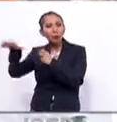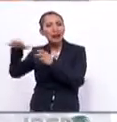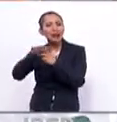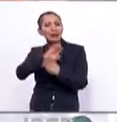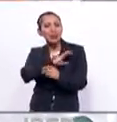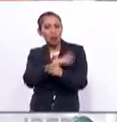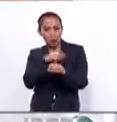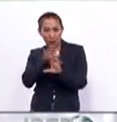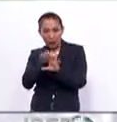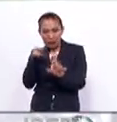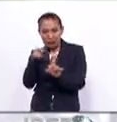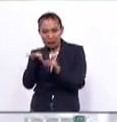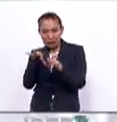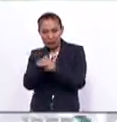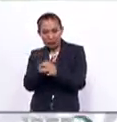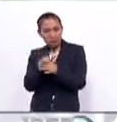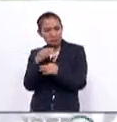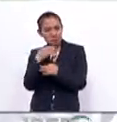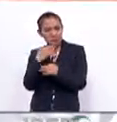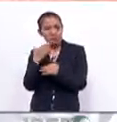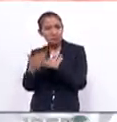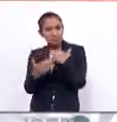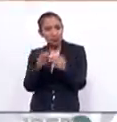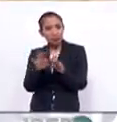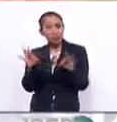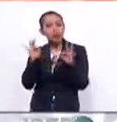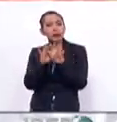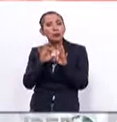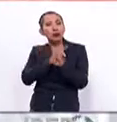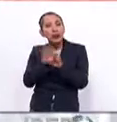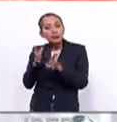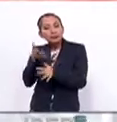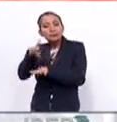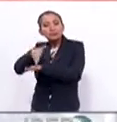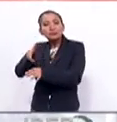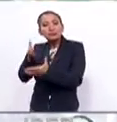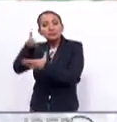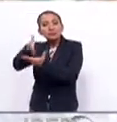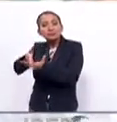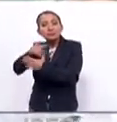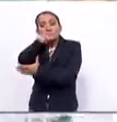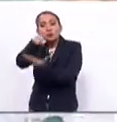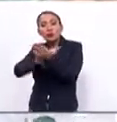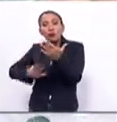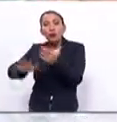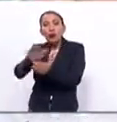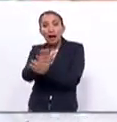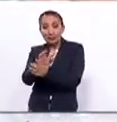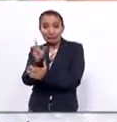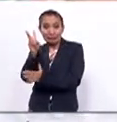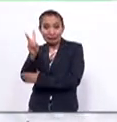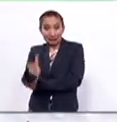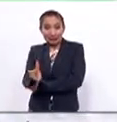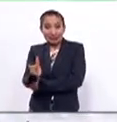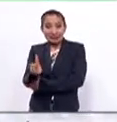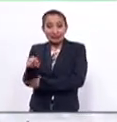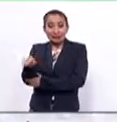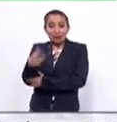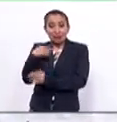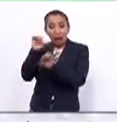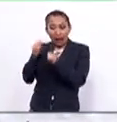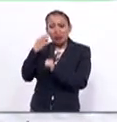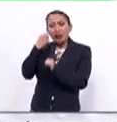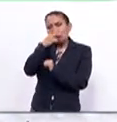y español en particular, ha sido también bien importante poder insertarnos en estos espacios que si bien son de